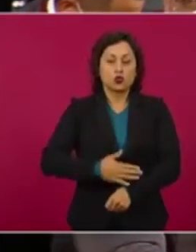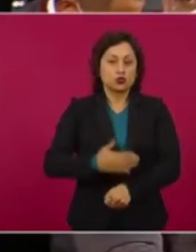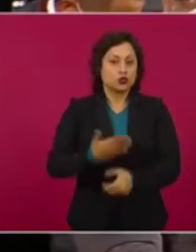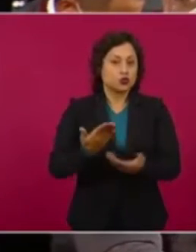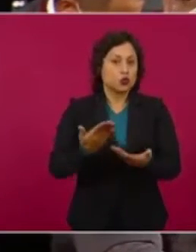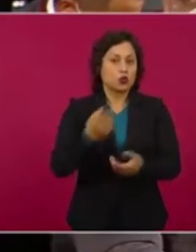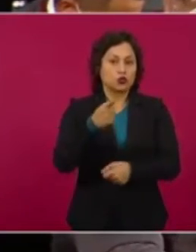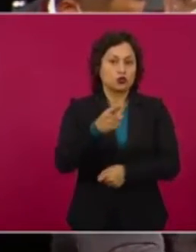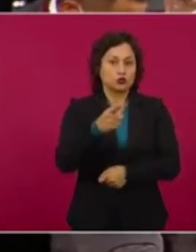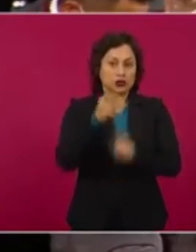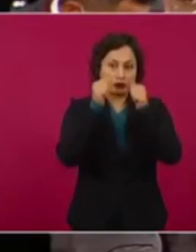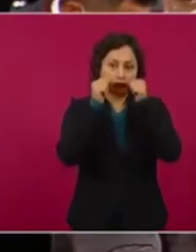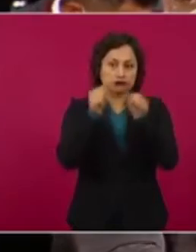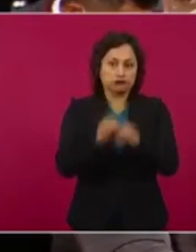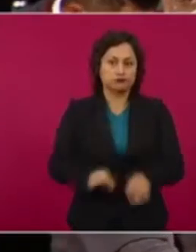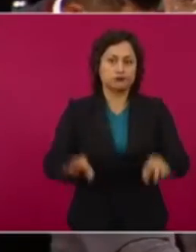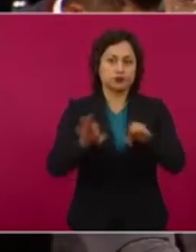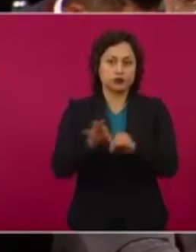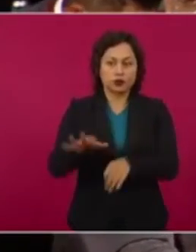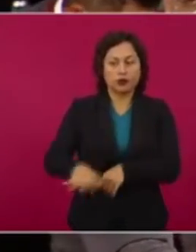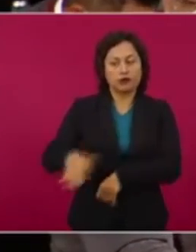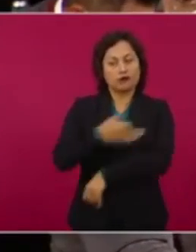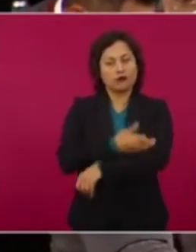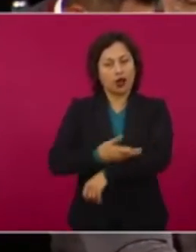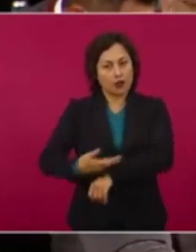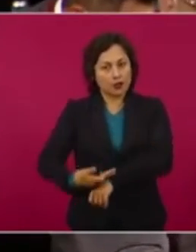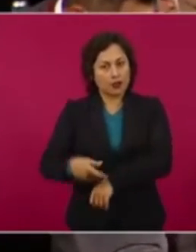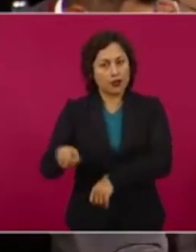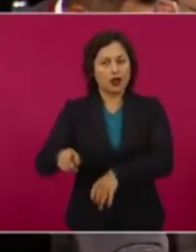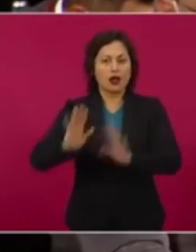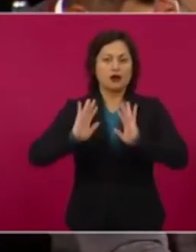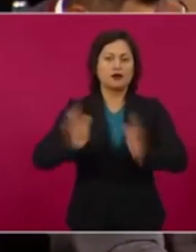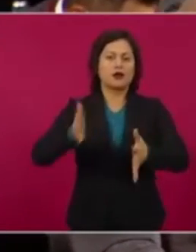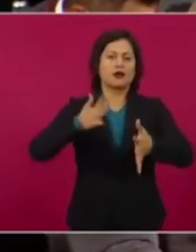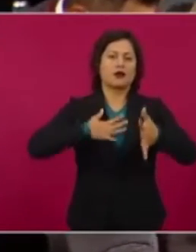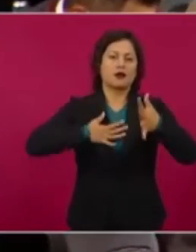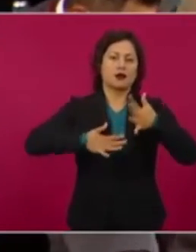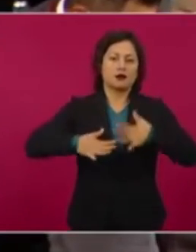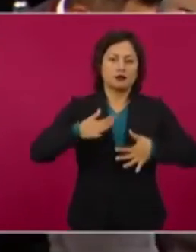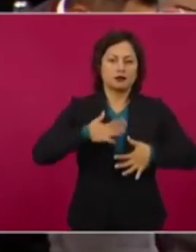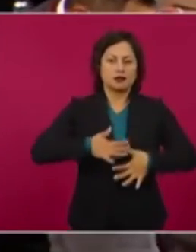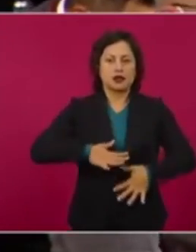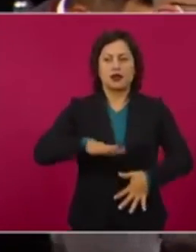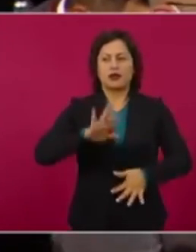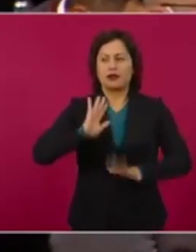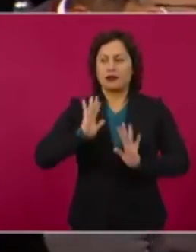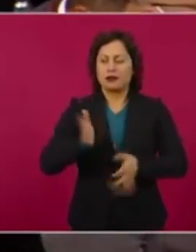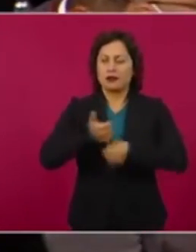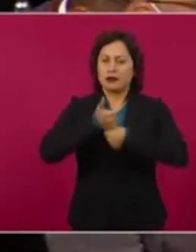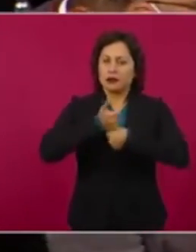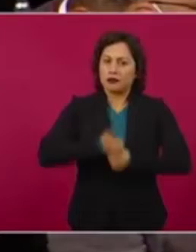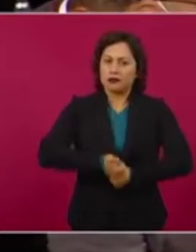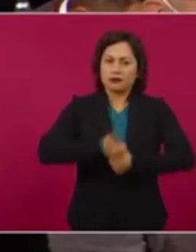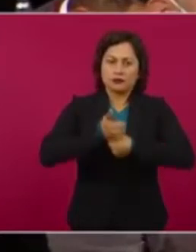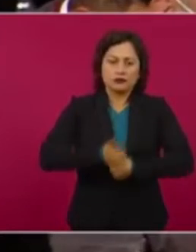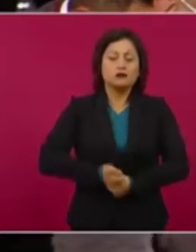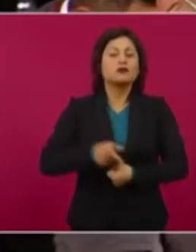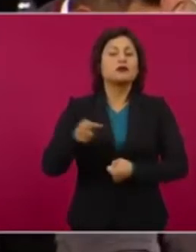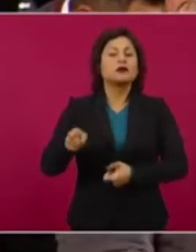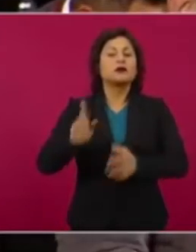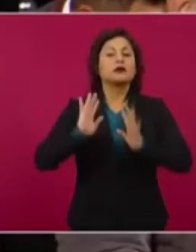la familia está cansada, está agotada, está temerosa y ojalá usted pudiera intervenir por esta familia,